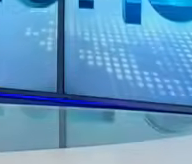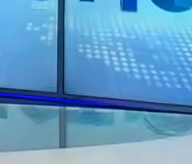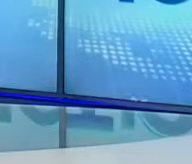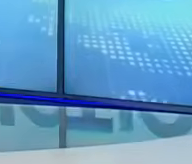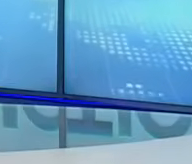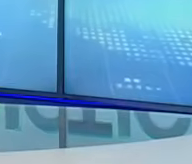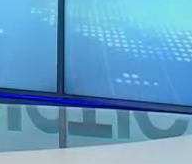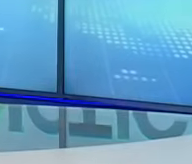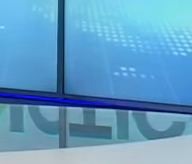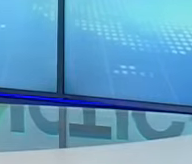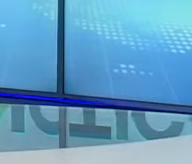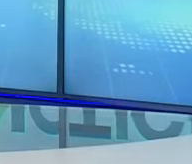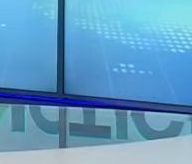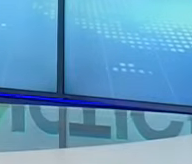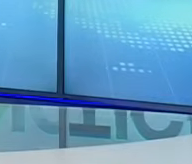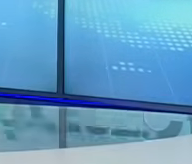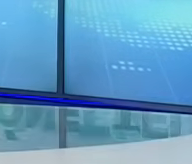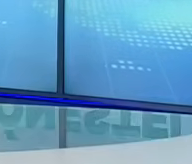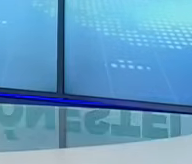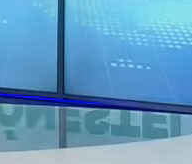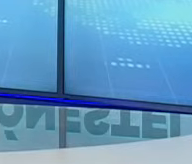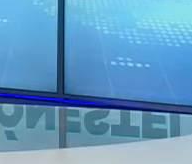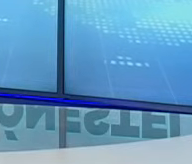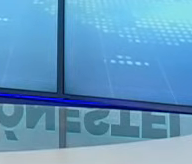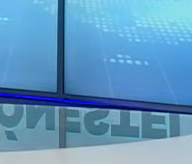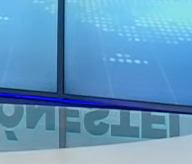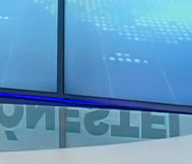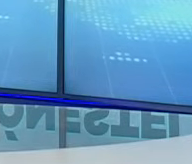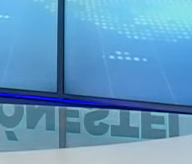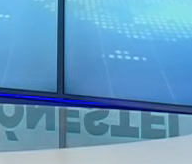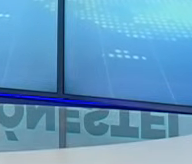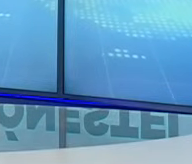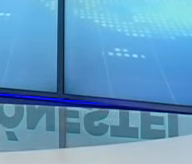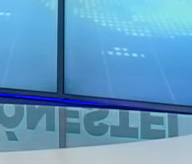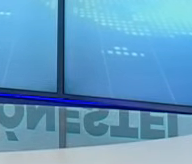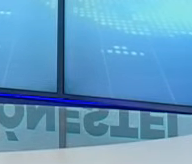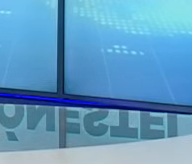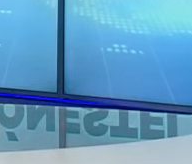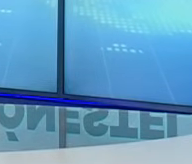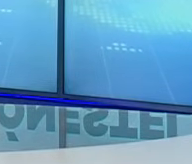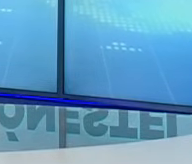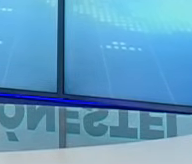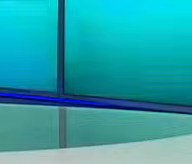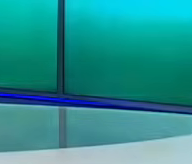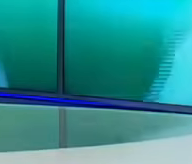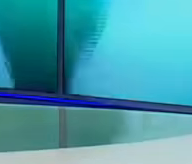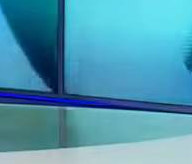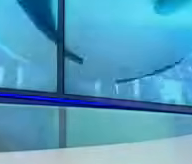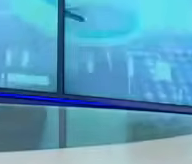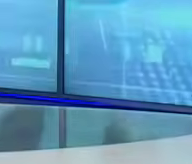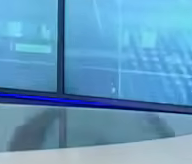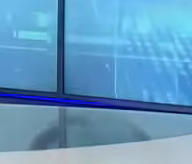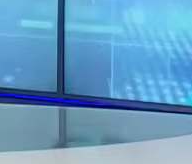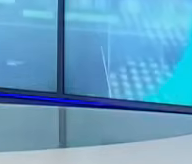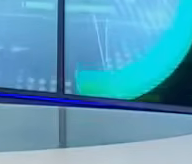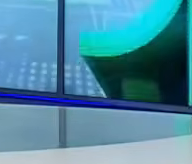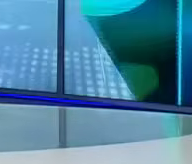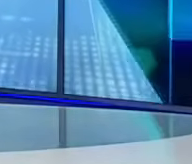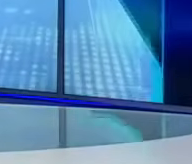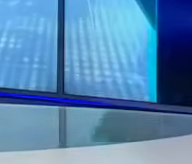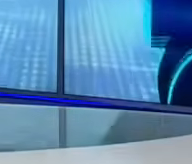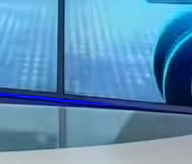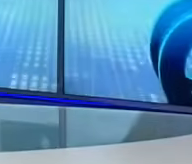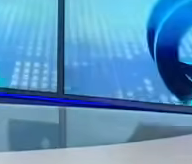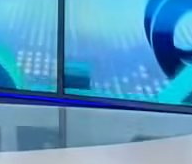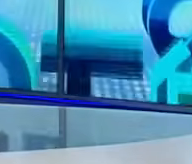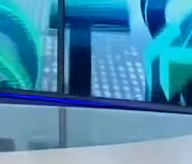de usuarios de la Metrovía que podrán acceder a la tarjeta única para el subsidio del aumento de 15 centavos en el precio del pasaje una vez